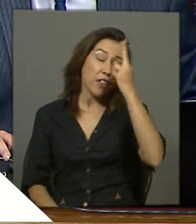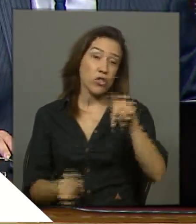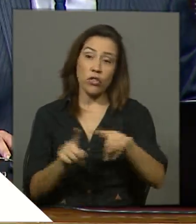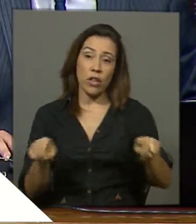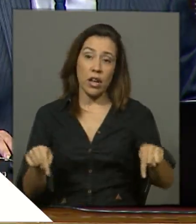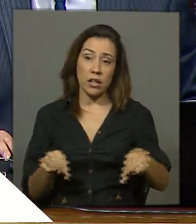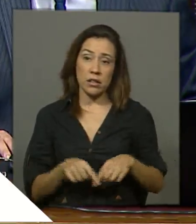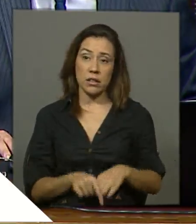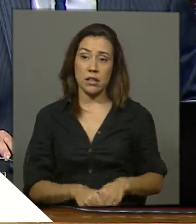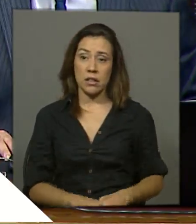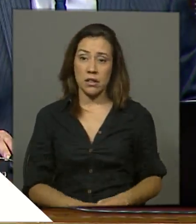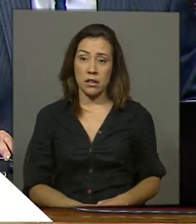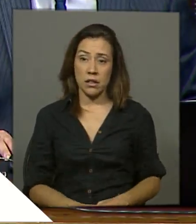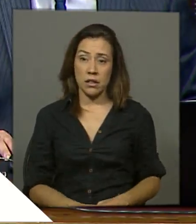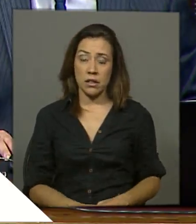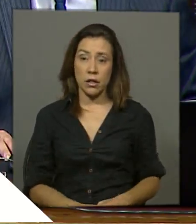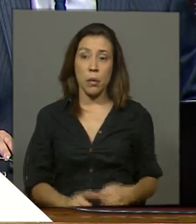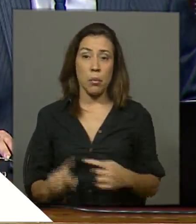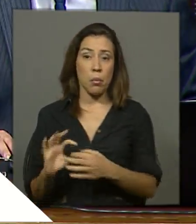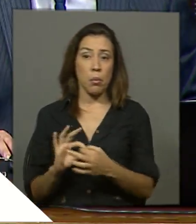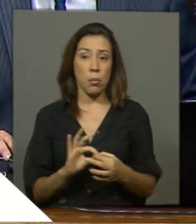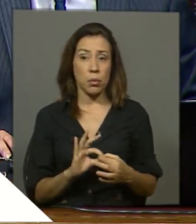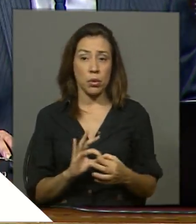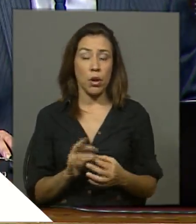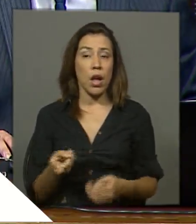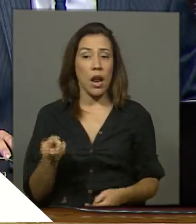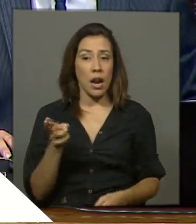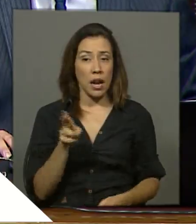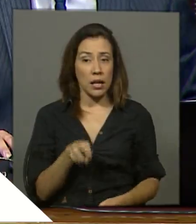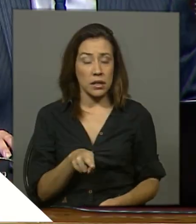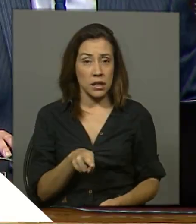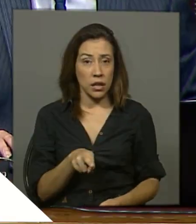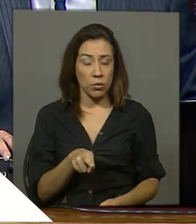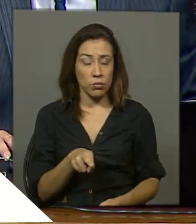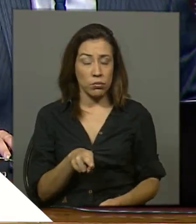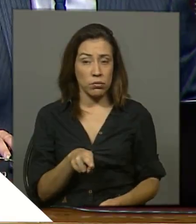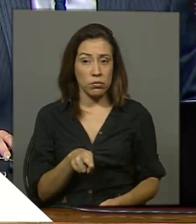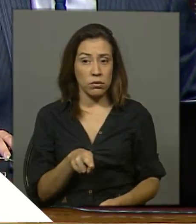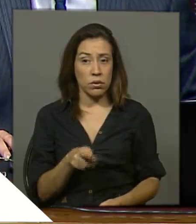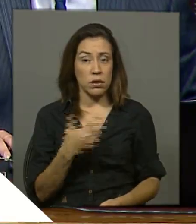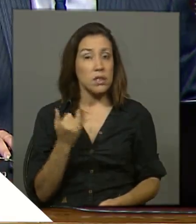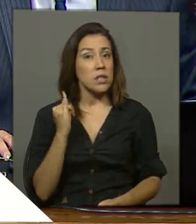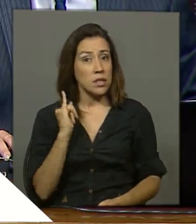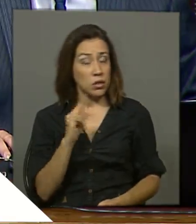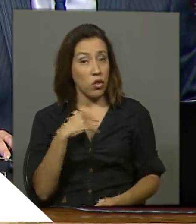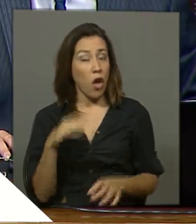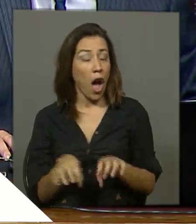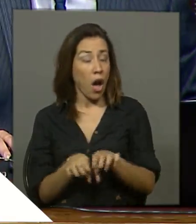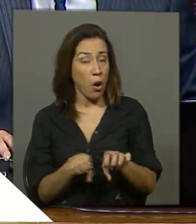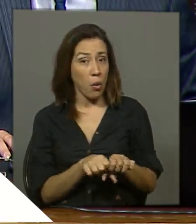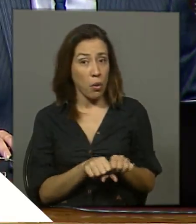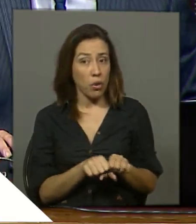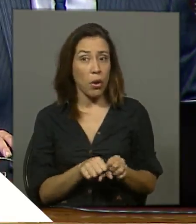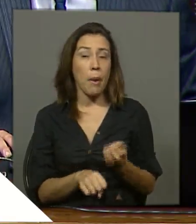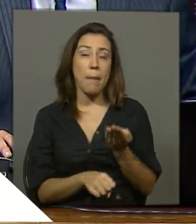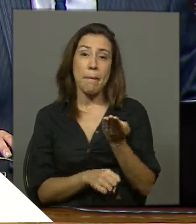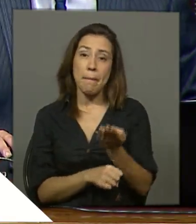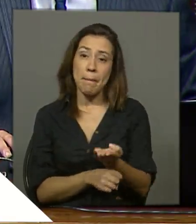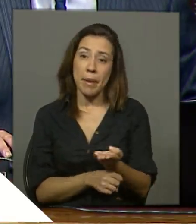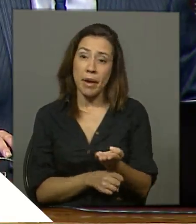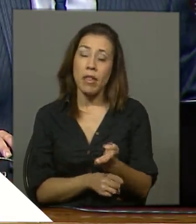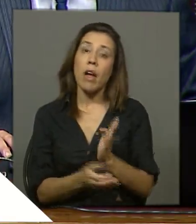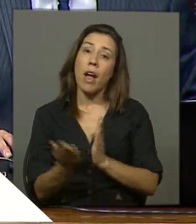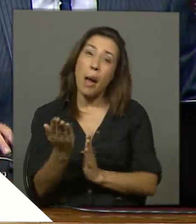haí ocur en consecuencia le reitero si hay como ya entiendo que hay un asentimiento al respecto le pediría que